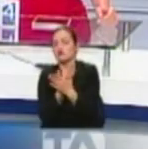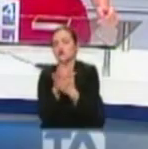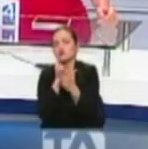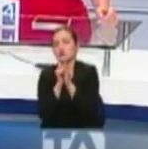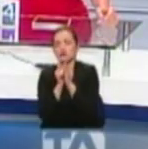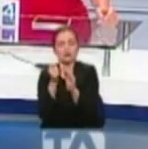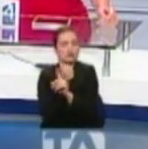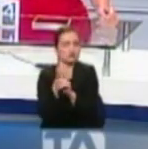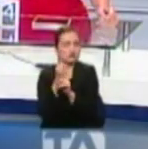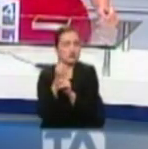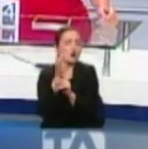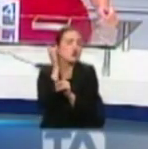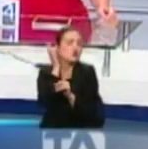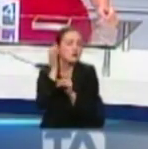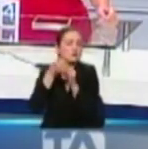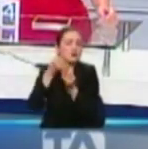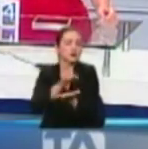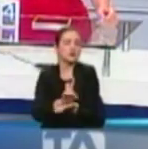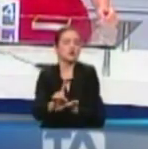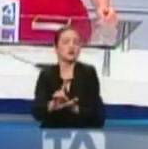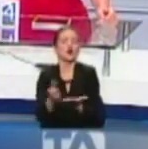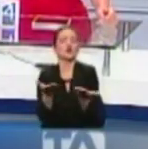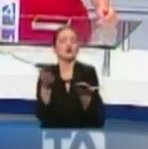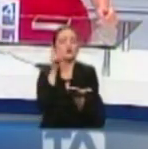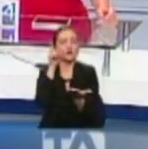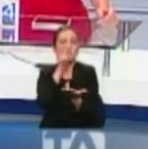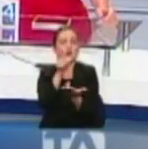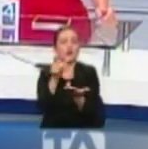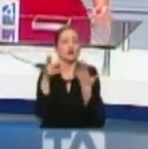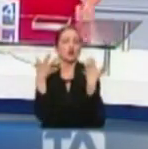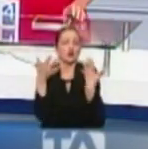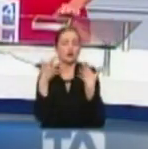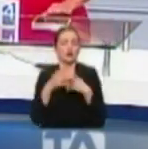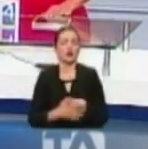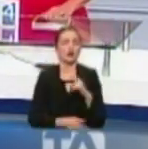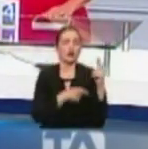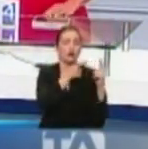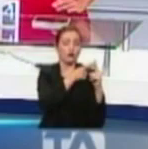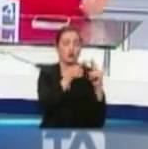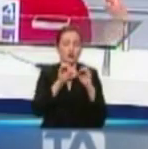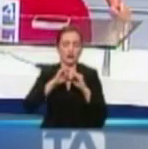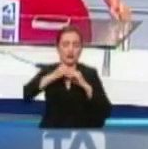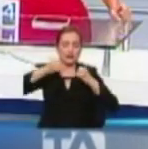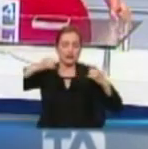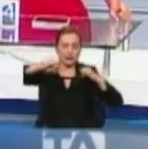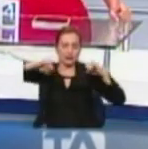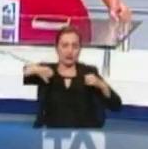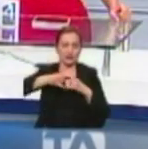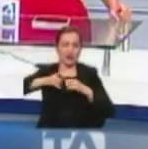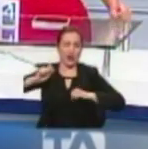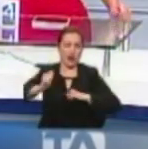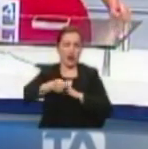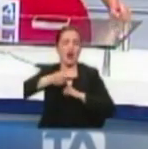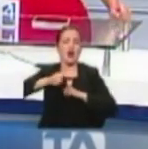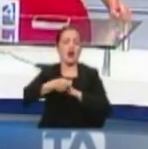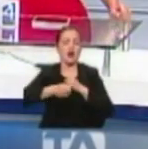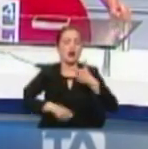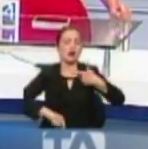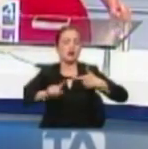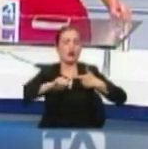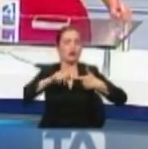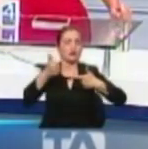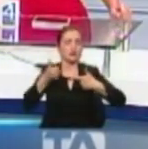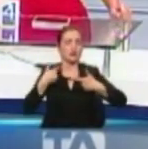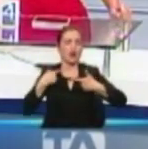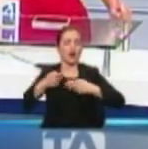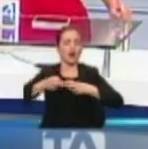agresión a mujeres se registraron este fin de semana en la fiscalía. Una fue golpeada con un cable, mientras otra recibió amenazas de muerte